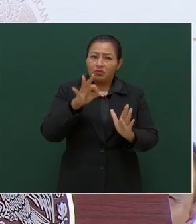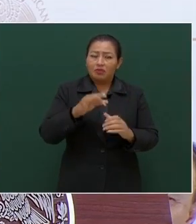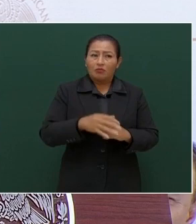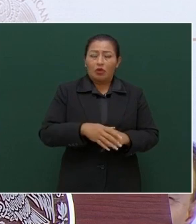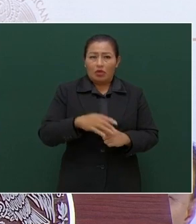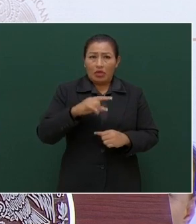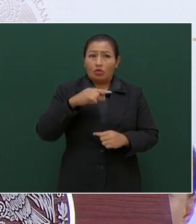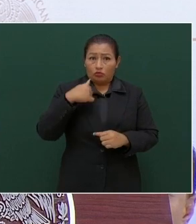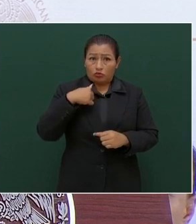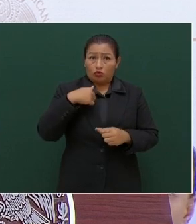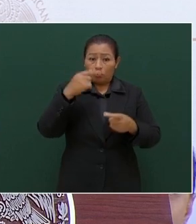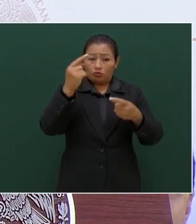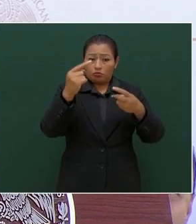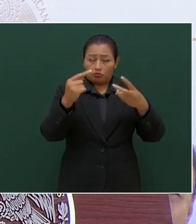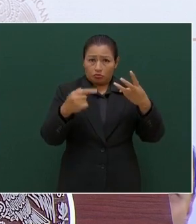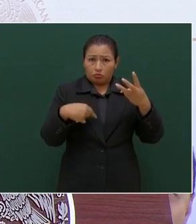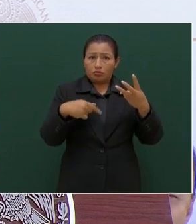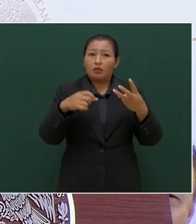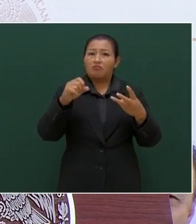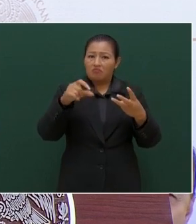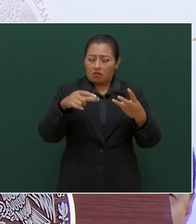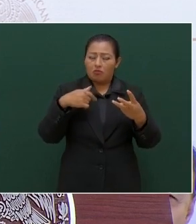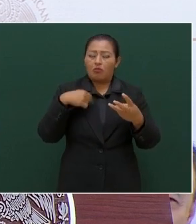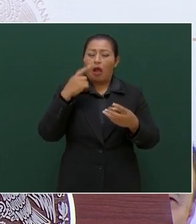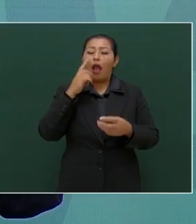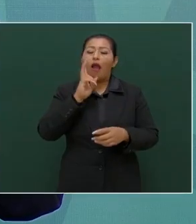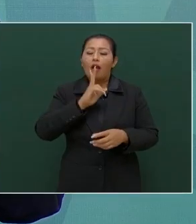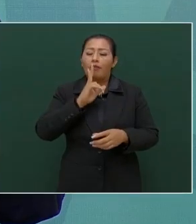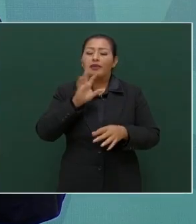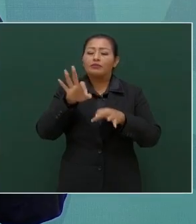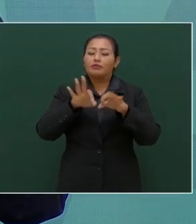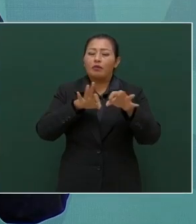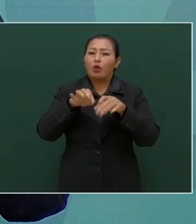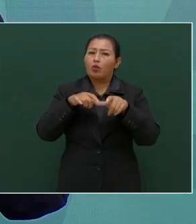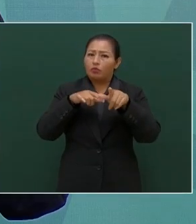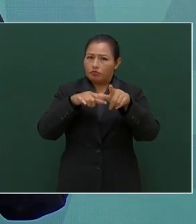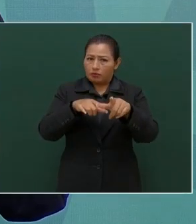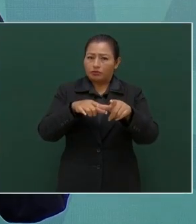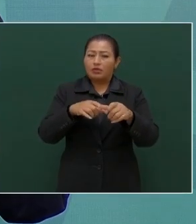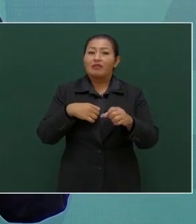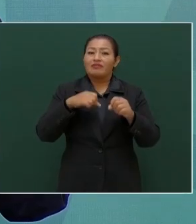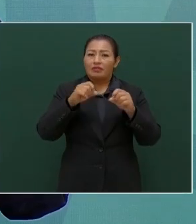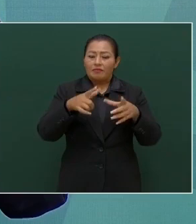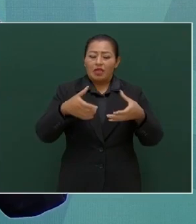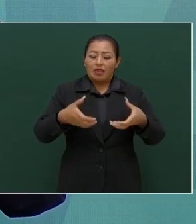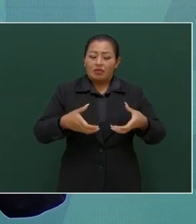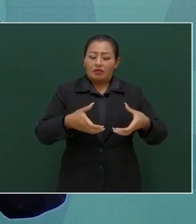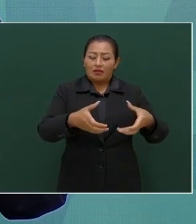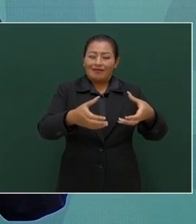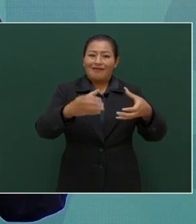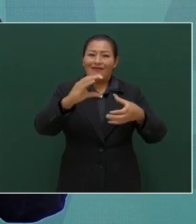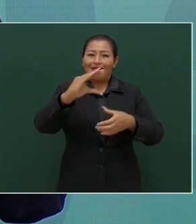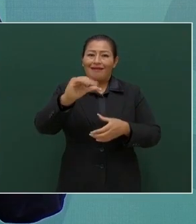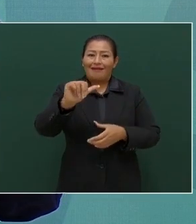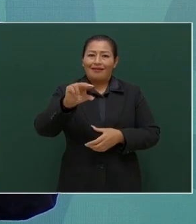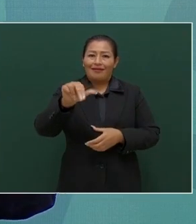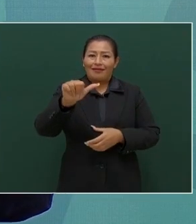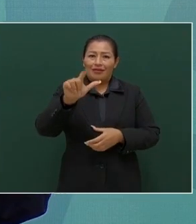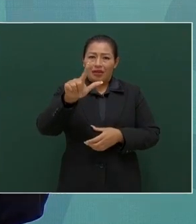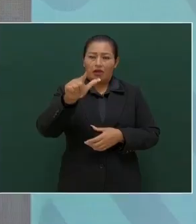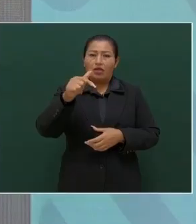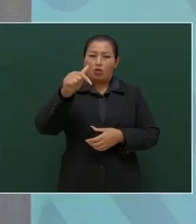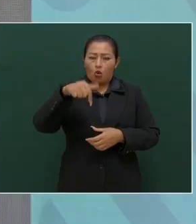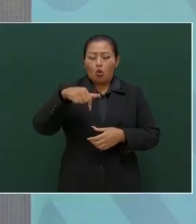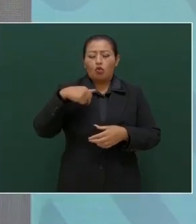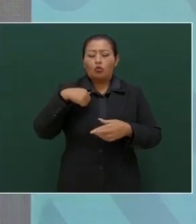Vamos a ver lo del distrito, de la ampliación, de la construcción de los canales. Va a estar